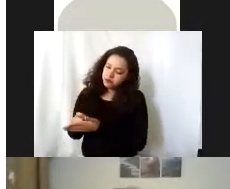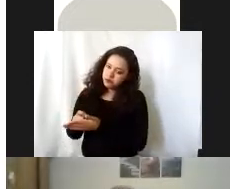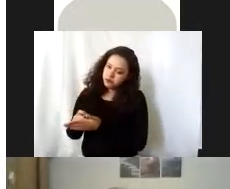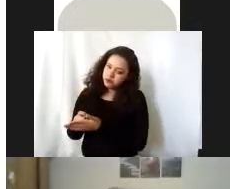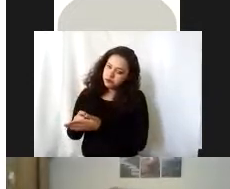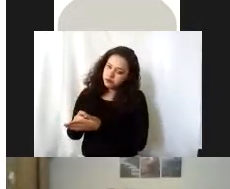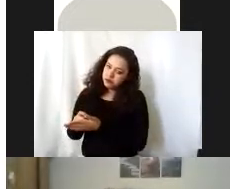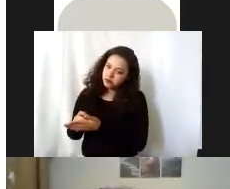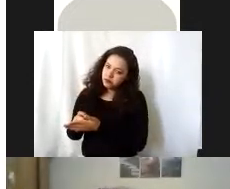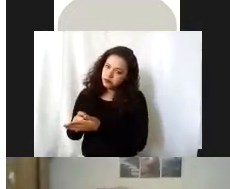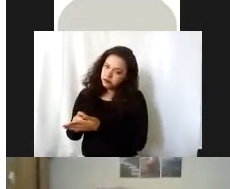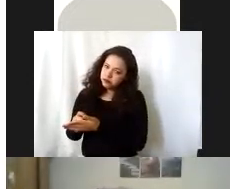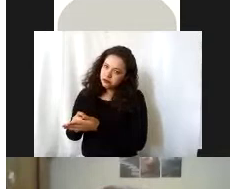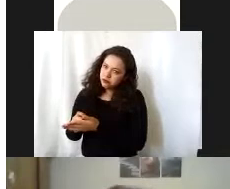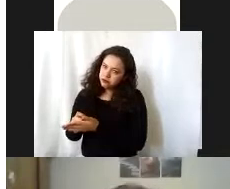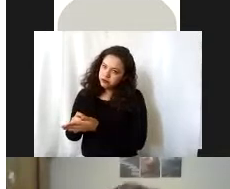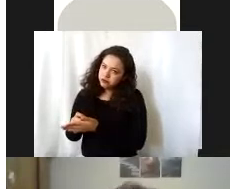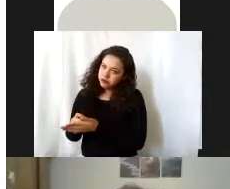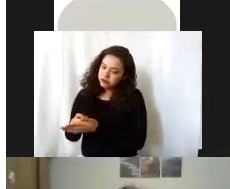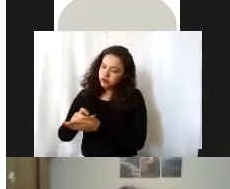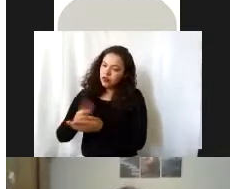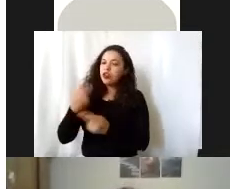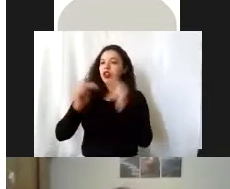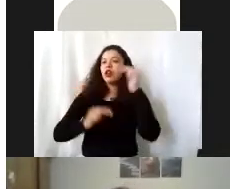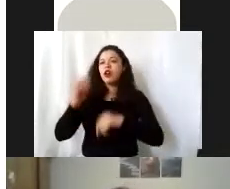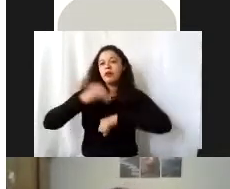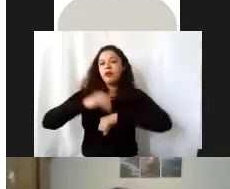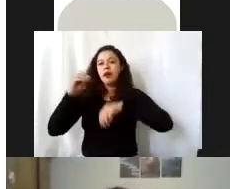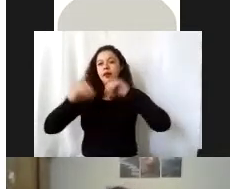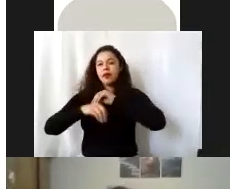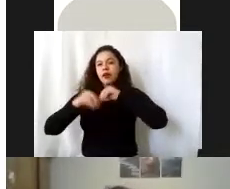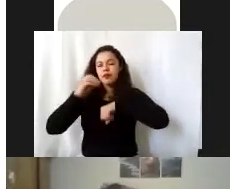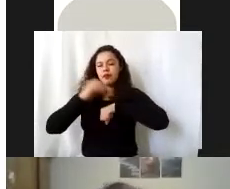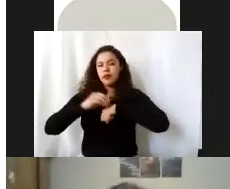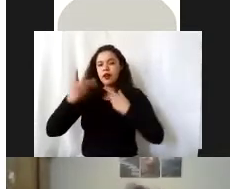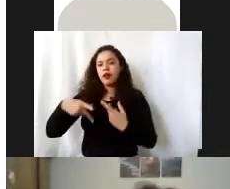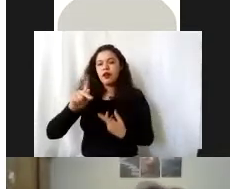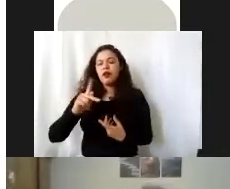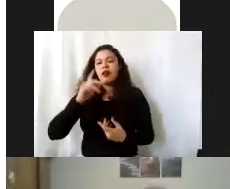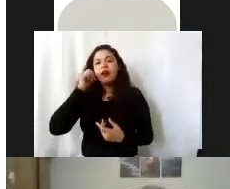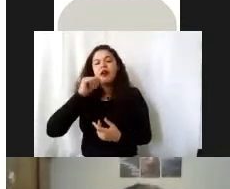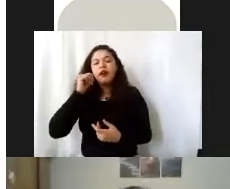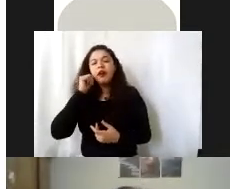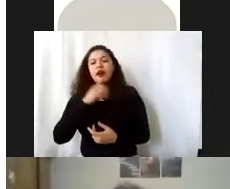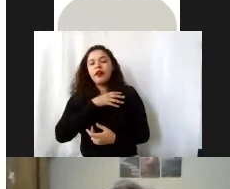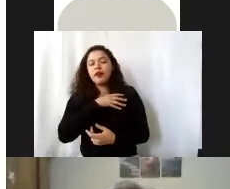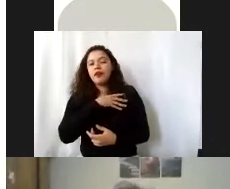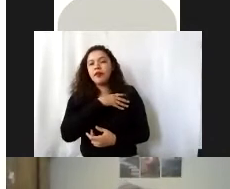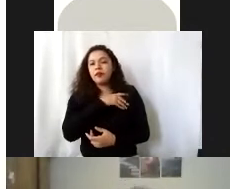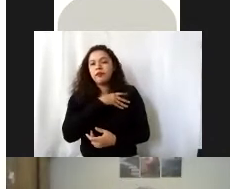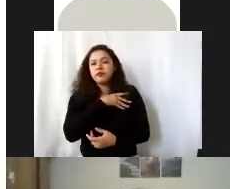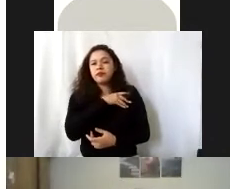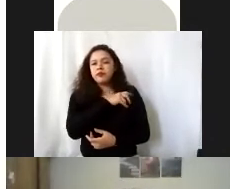poniendo otras categorías, pero estas van a estar siempre presentes. Me gustaría